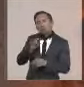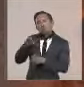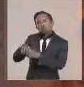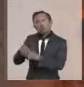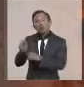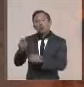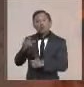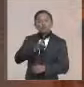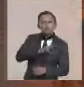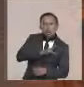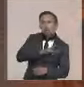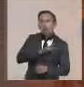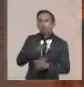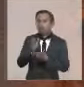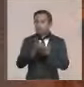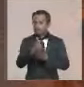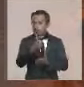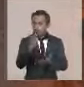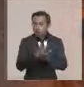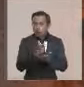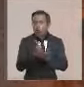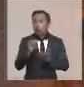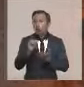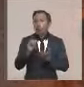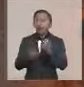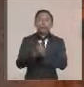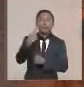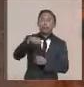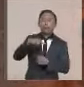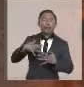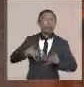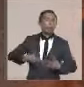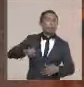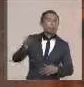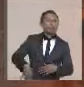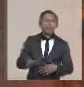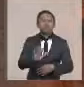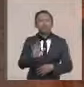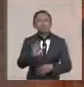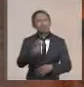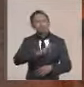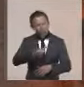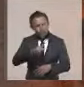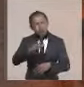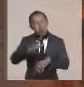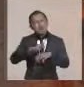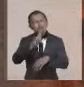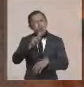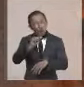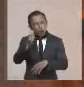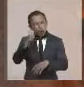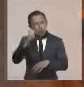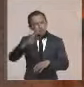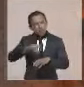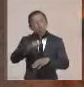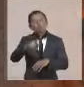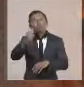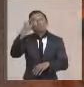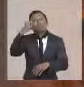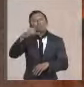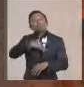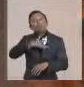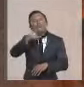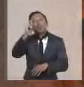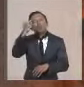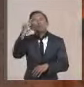o por desilusión. Tú te mereces más, mucho más. Quiero que traigas a la mente a tus hijos o a tus papás o a la